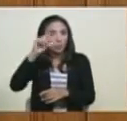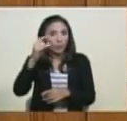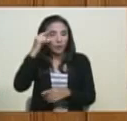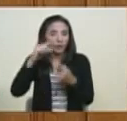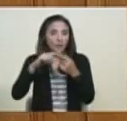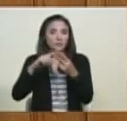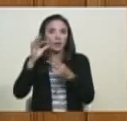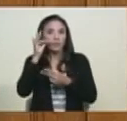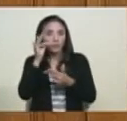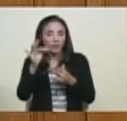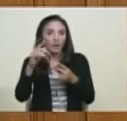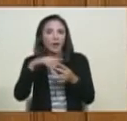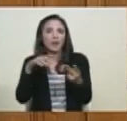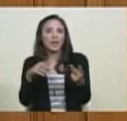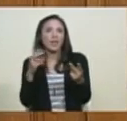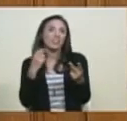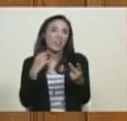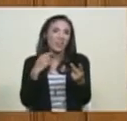fiscal general,